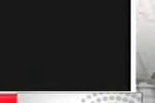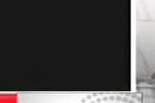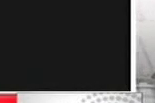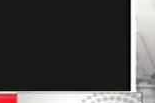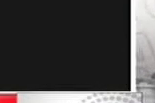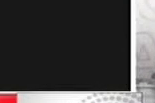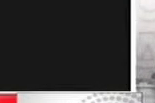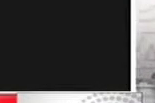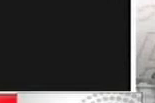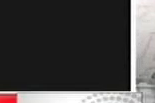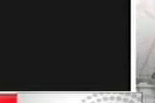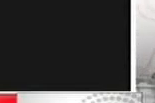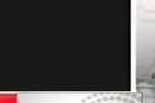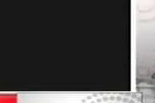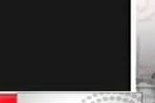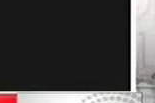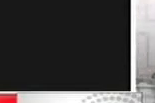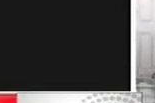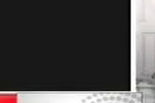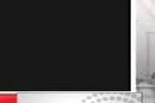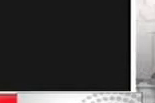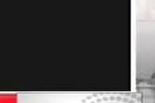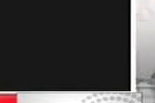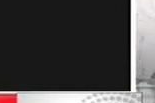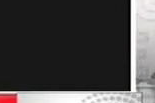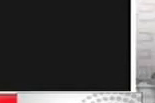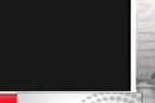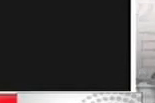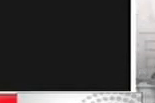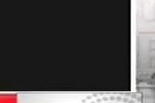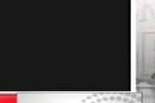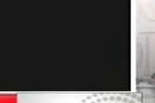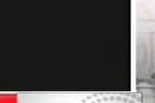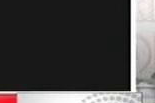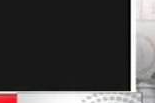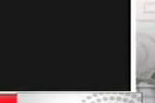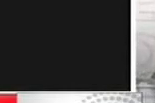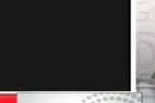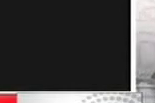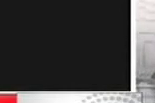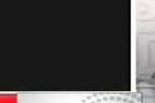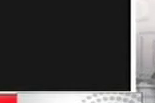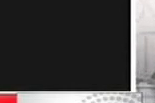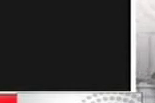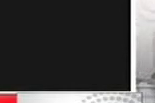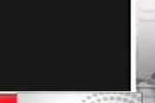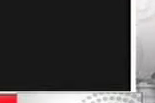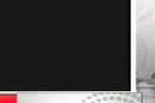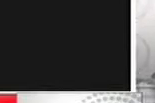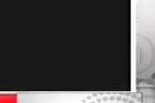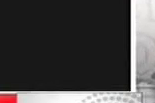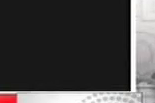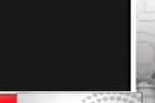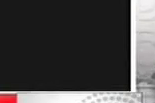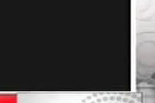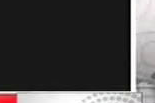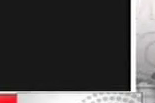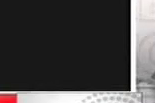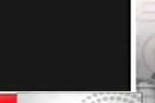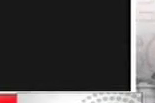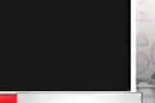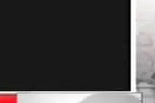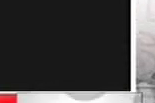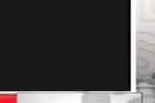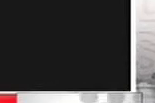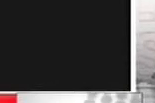En esta presentación suscribo y concuerdo plenamente con lo señalado con la Premier en